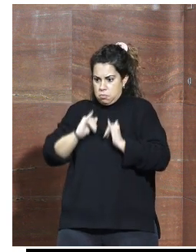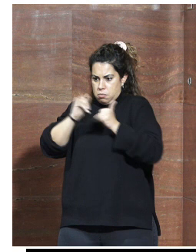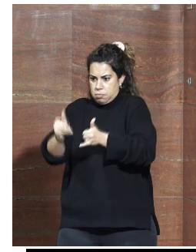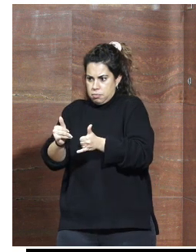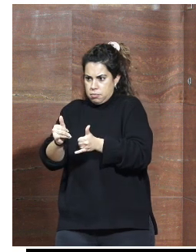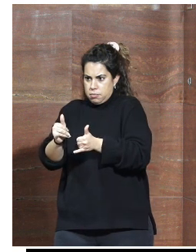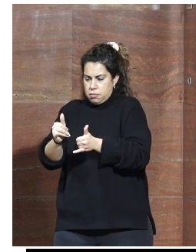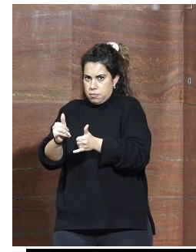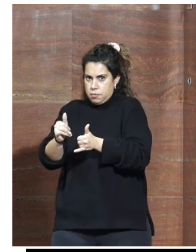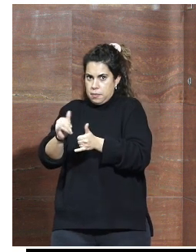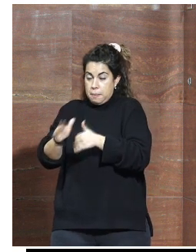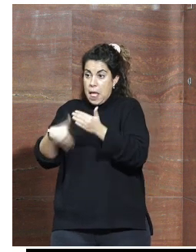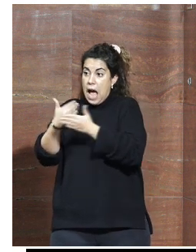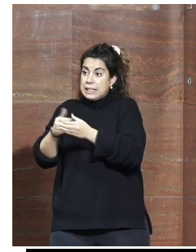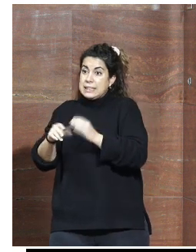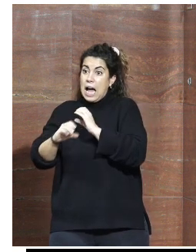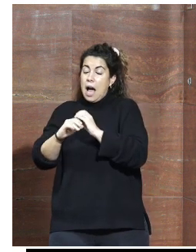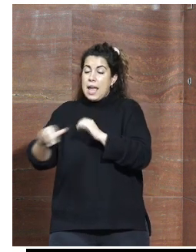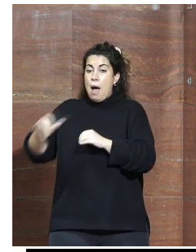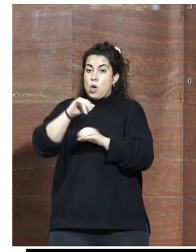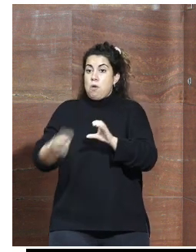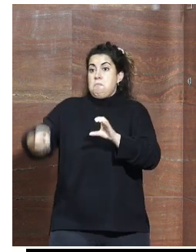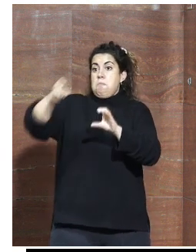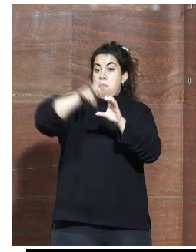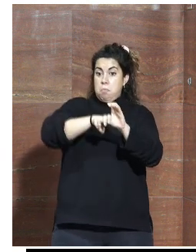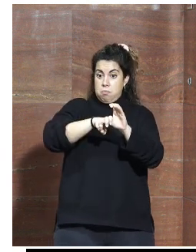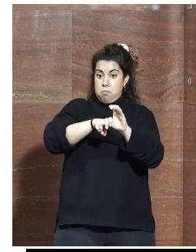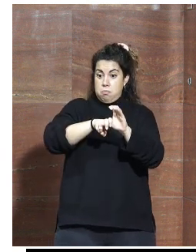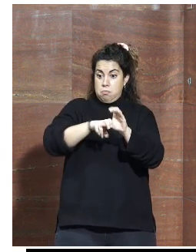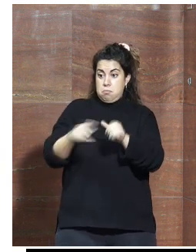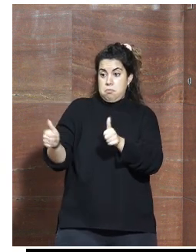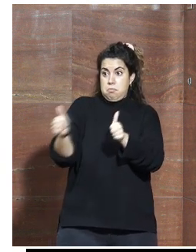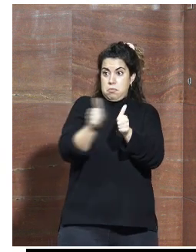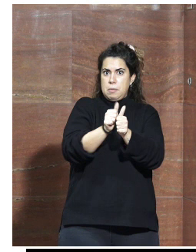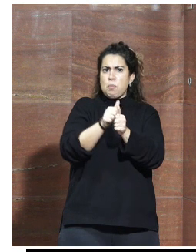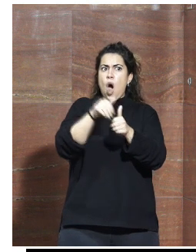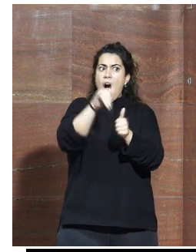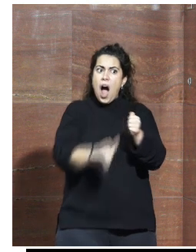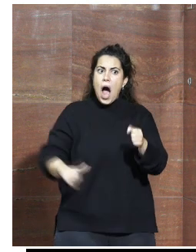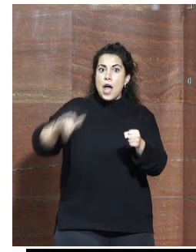hasta que llegas al avión y después, cuando llegas al aeropuerto en el que sea, te están esperando para